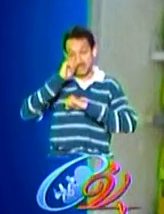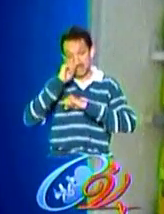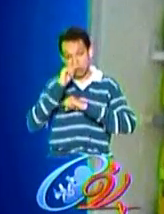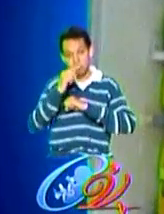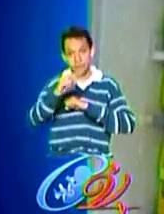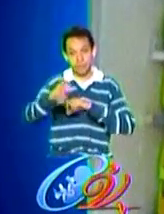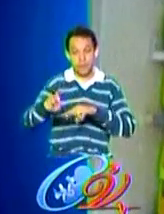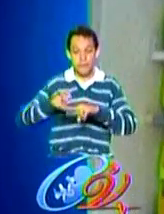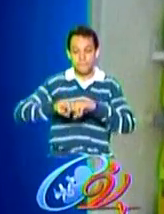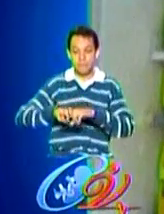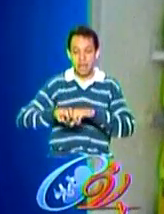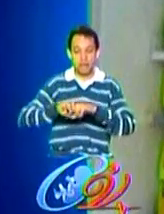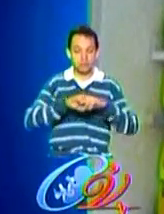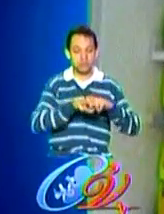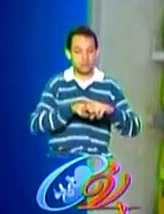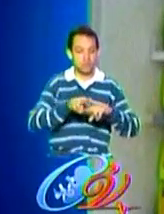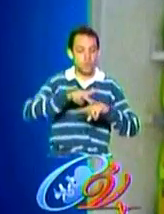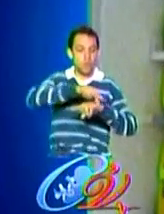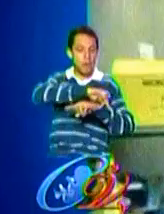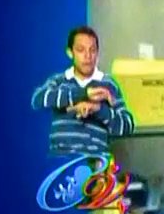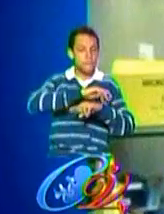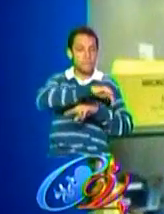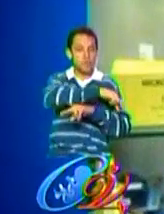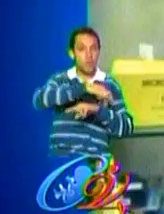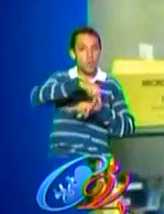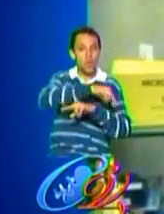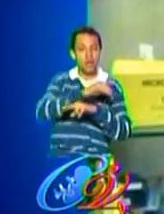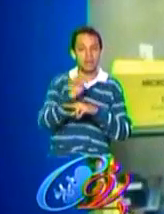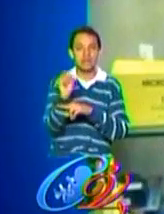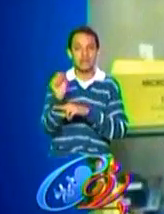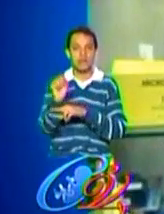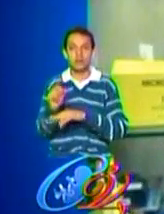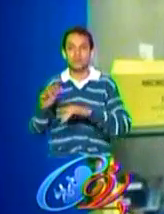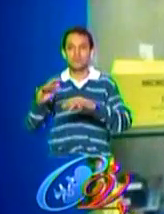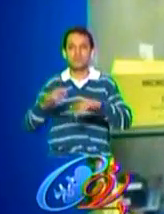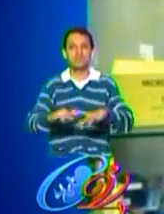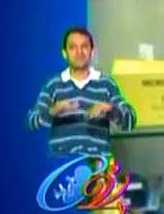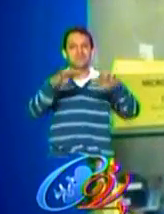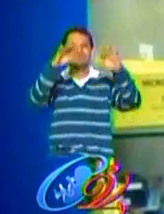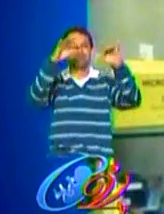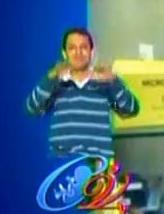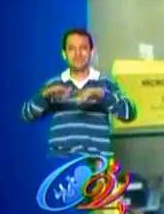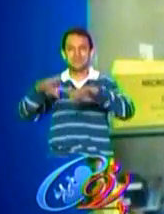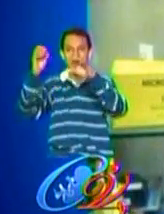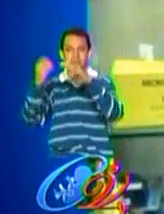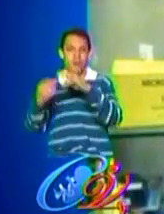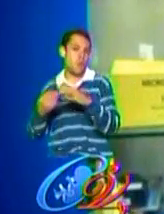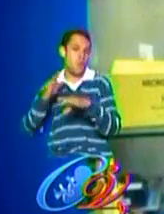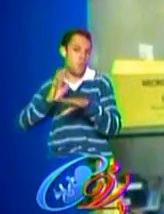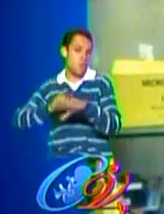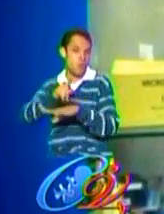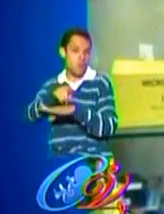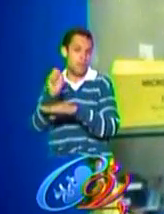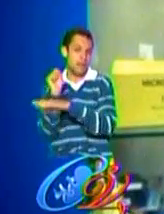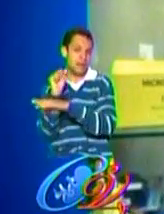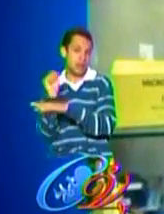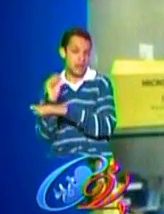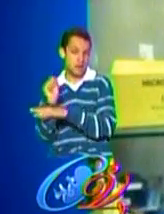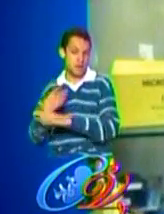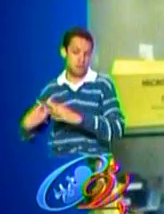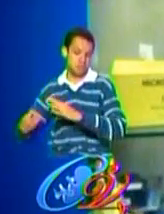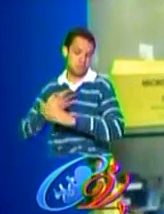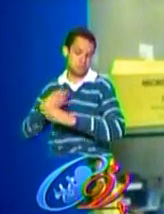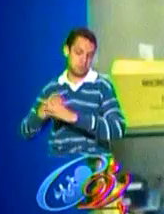en la escuela, era donde habían niveles de sulfuro y de monóxido y, pues, de todos los tóxicos más